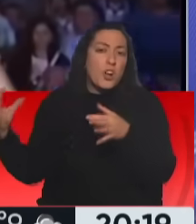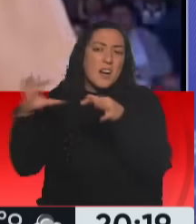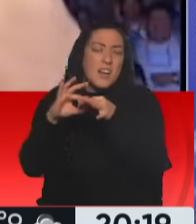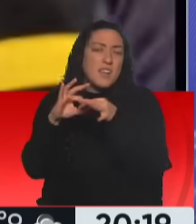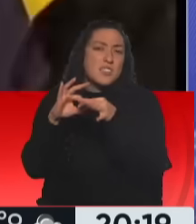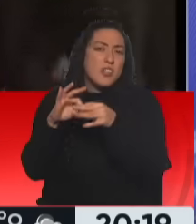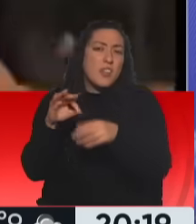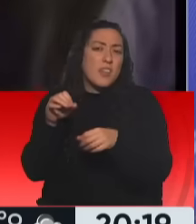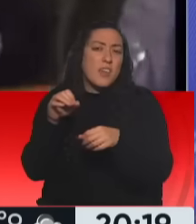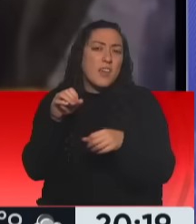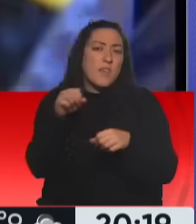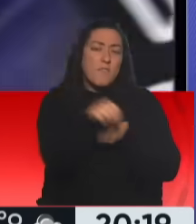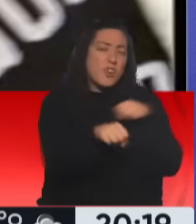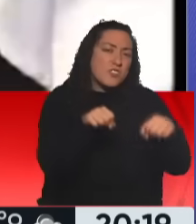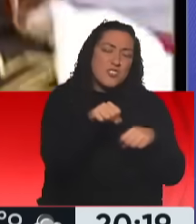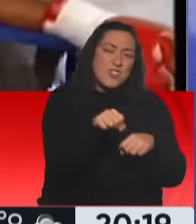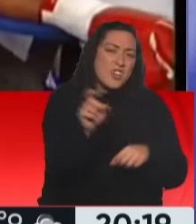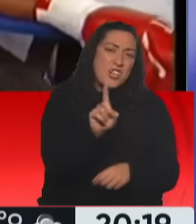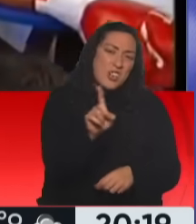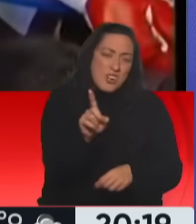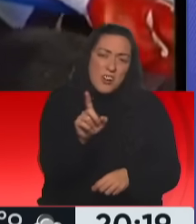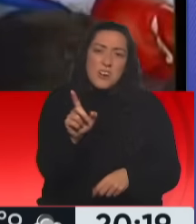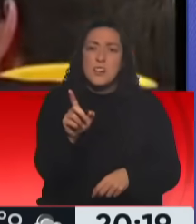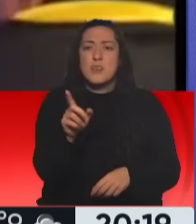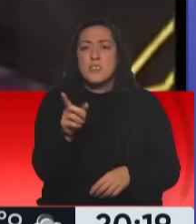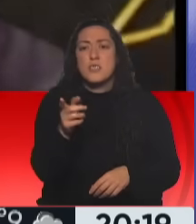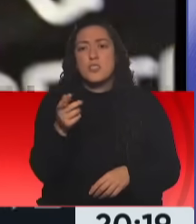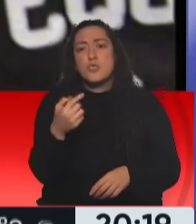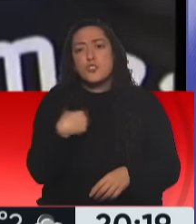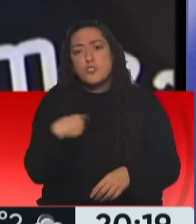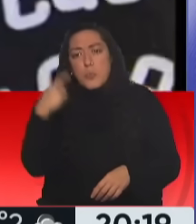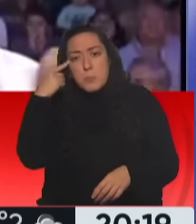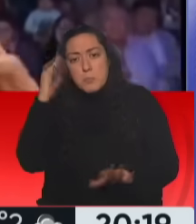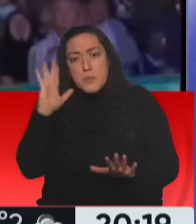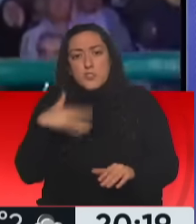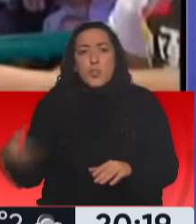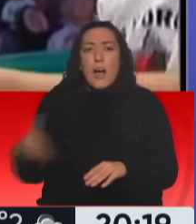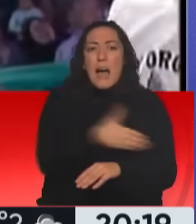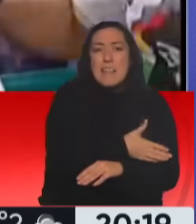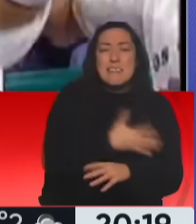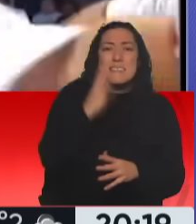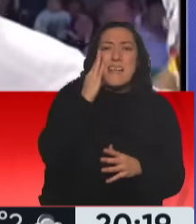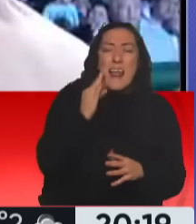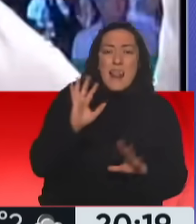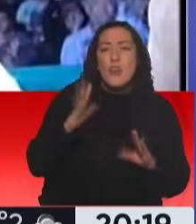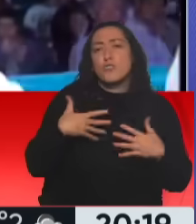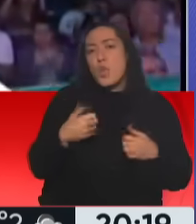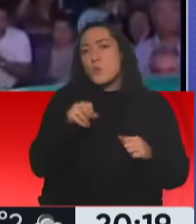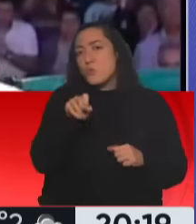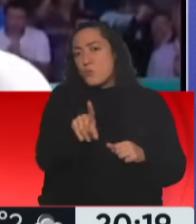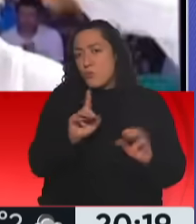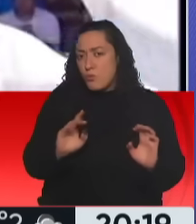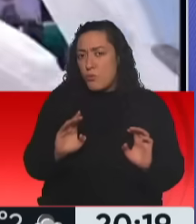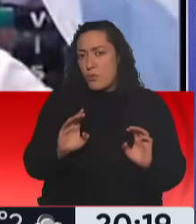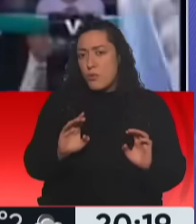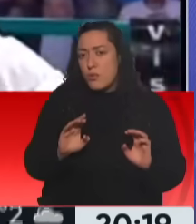un tema de el boxeo previo, sino quizás por alguna condición preexistente. Se estuvo hablando mucho tiempo